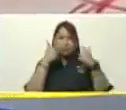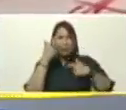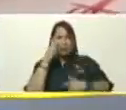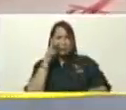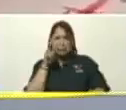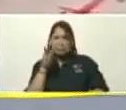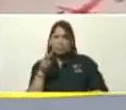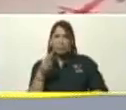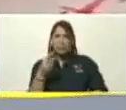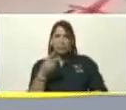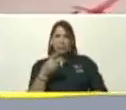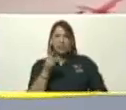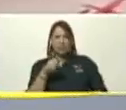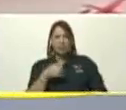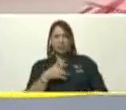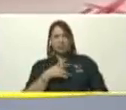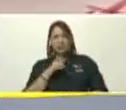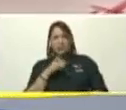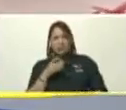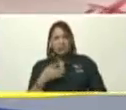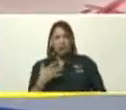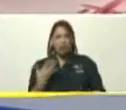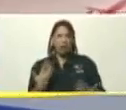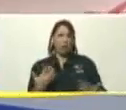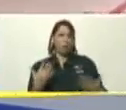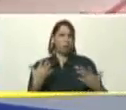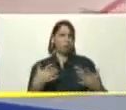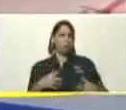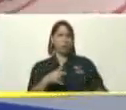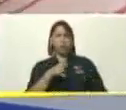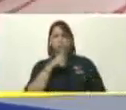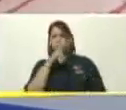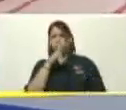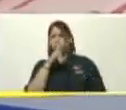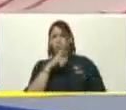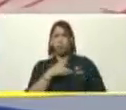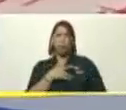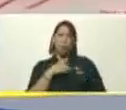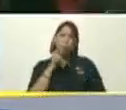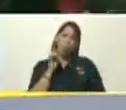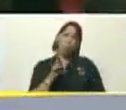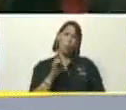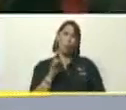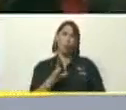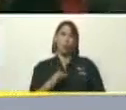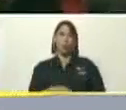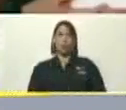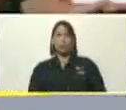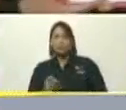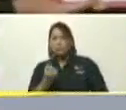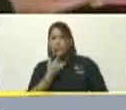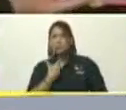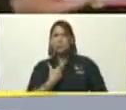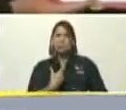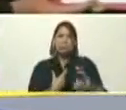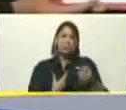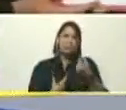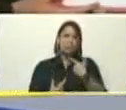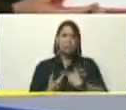y su queja de un dolor muy intenso, producto de los tratamientos.